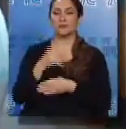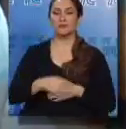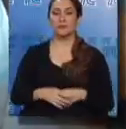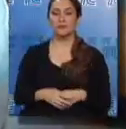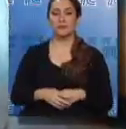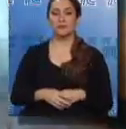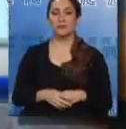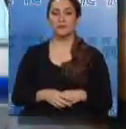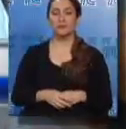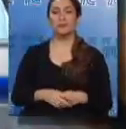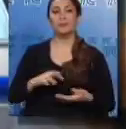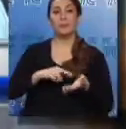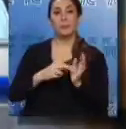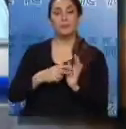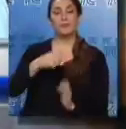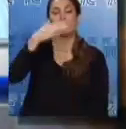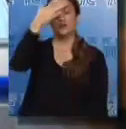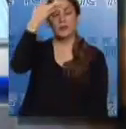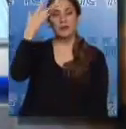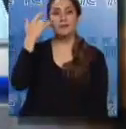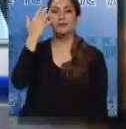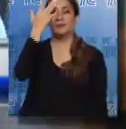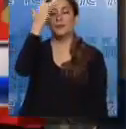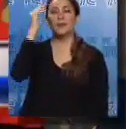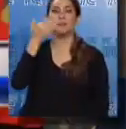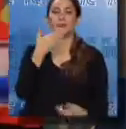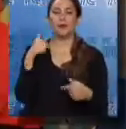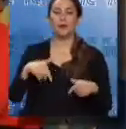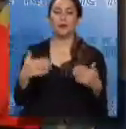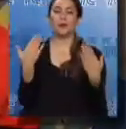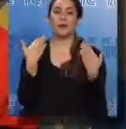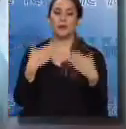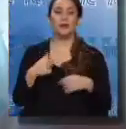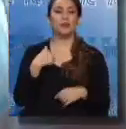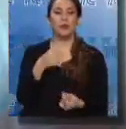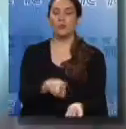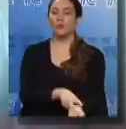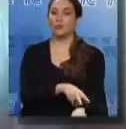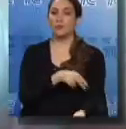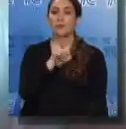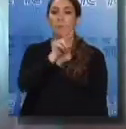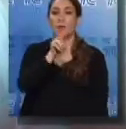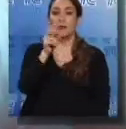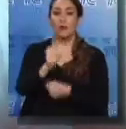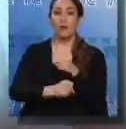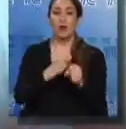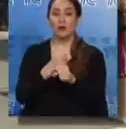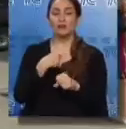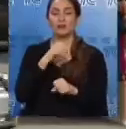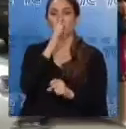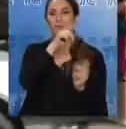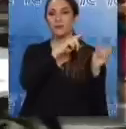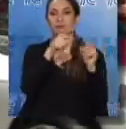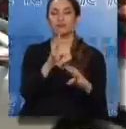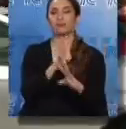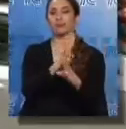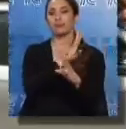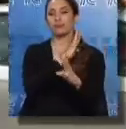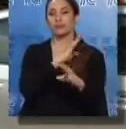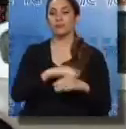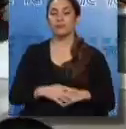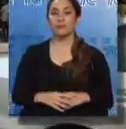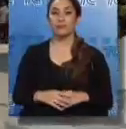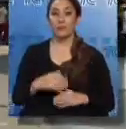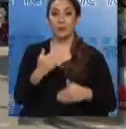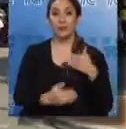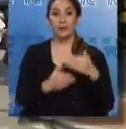El sacrificio se hace por el bienestar de Guayaquil. Ya es una costumbre, yo tengo 22 años viniendo aquí. Conforme